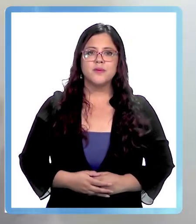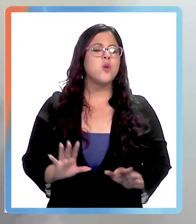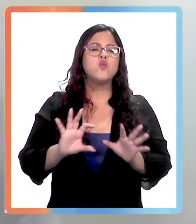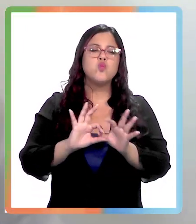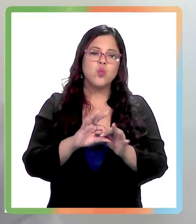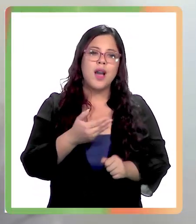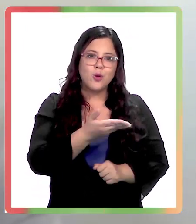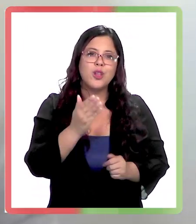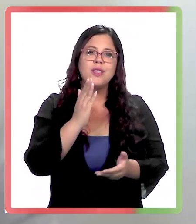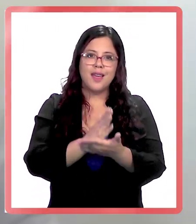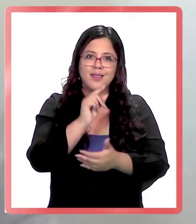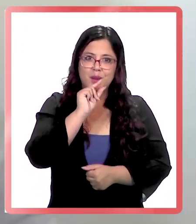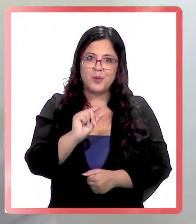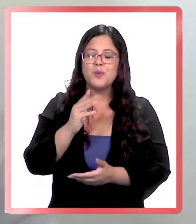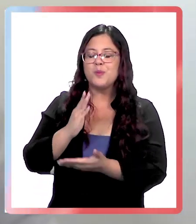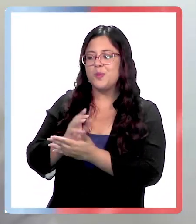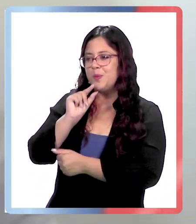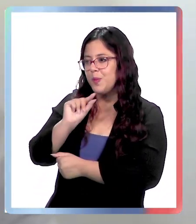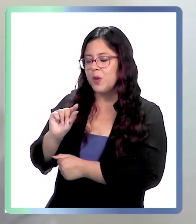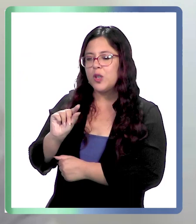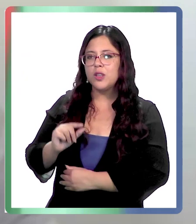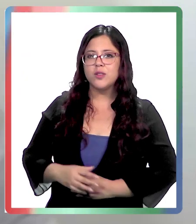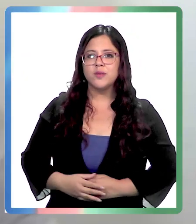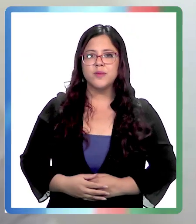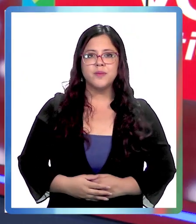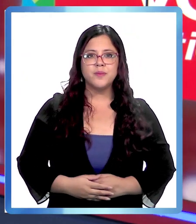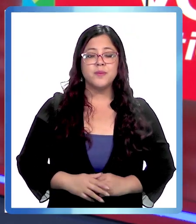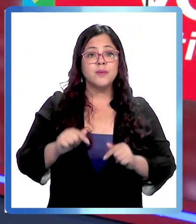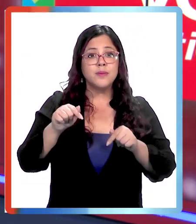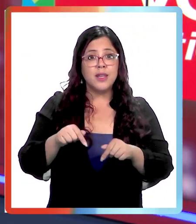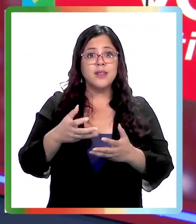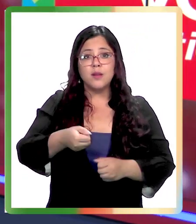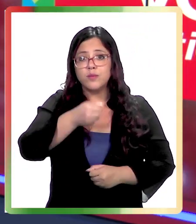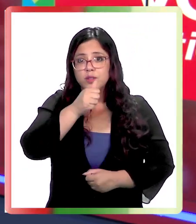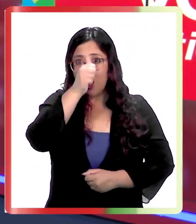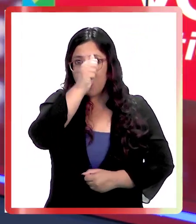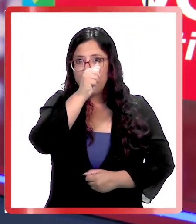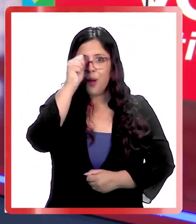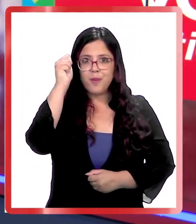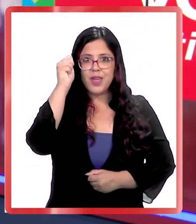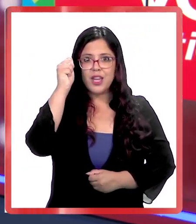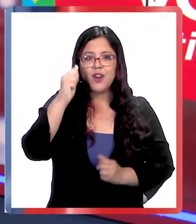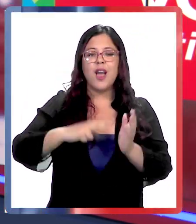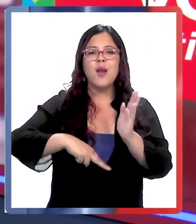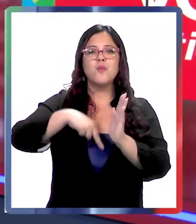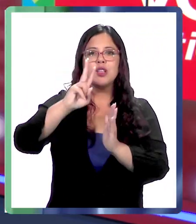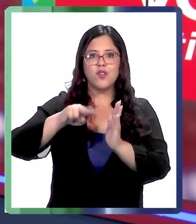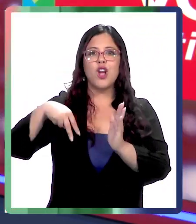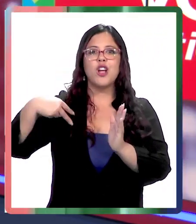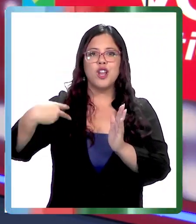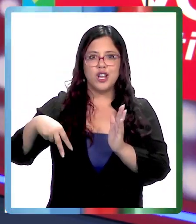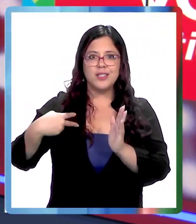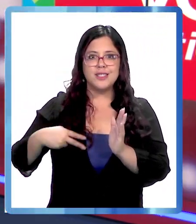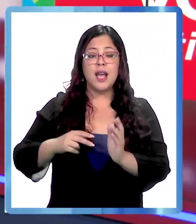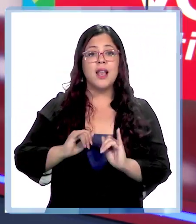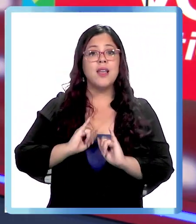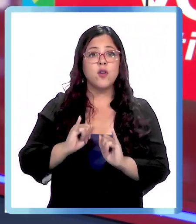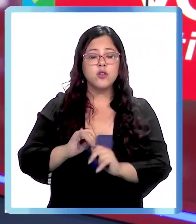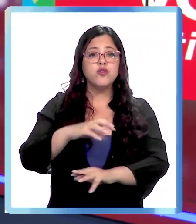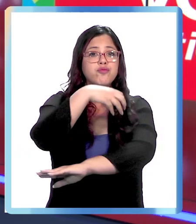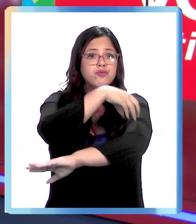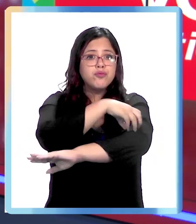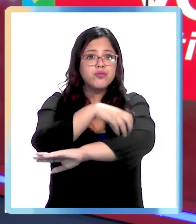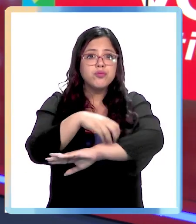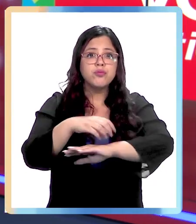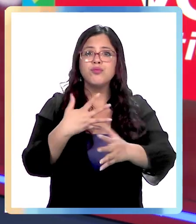De nada, pues muchas gracias a ustedes. Hasta luego. Hasta luego. Y esta ha sido la entrevista del domingo en Portavoz Noticias. La